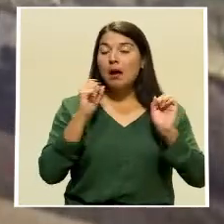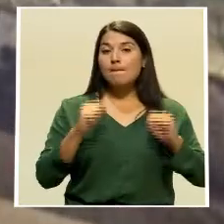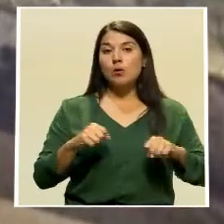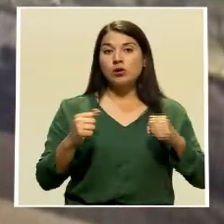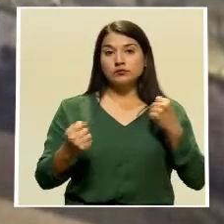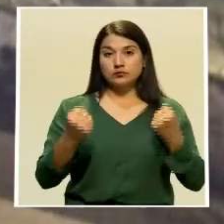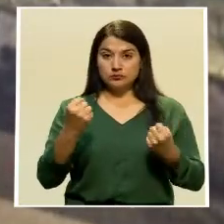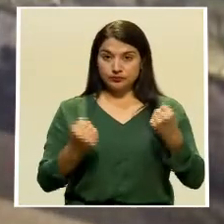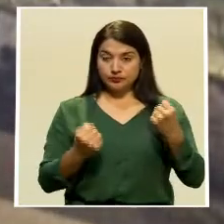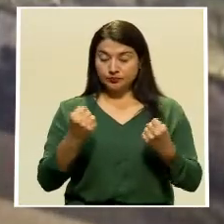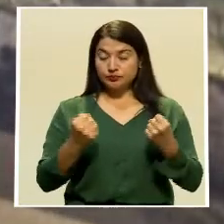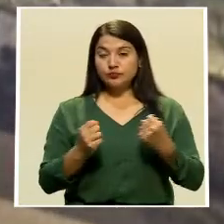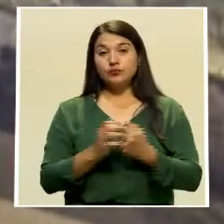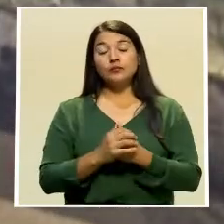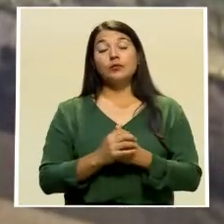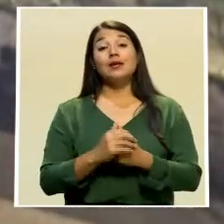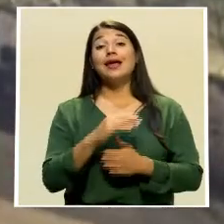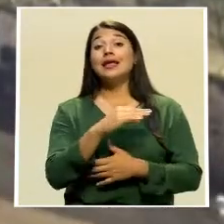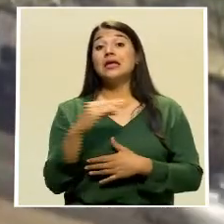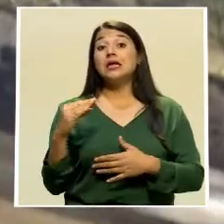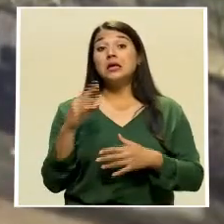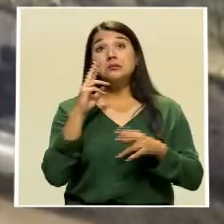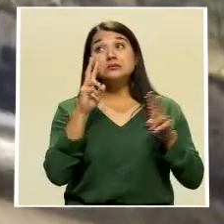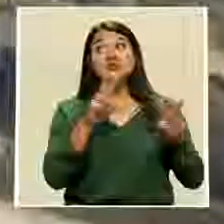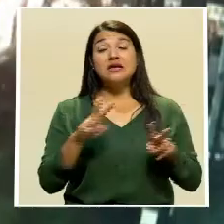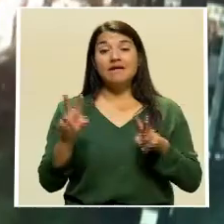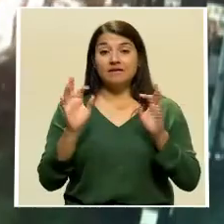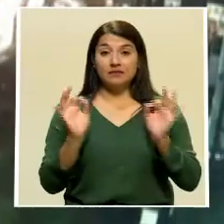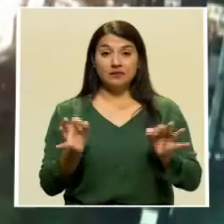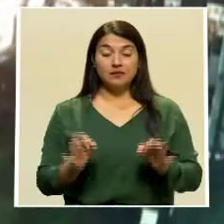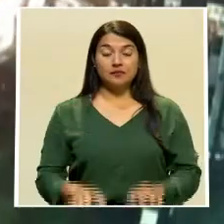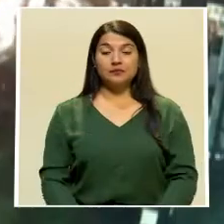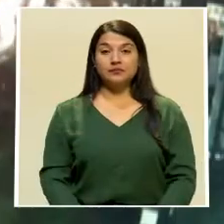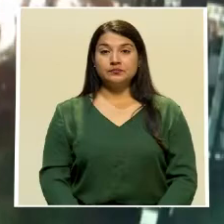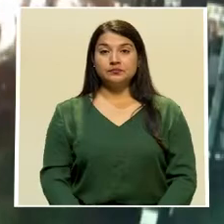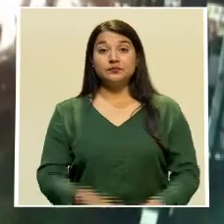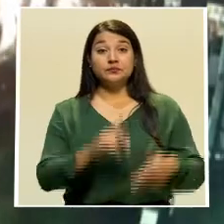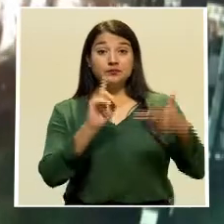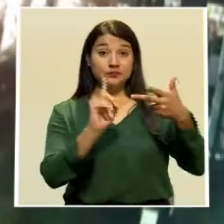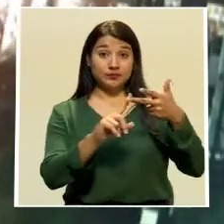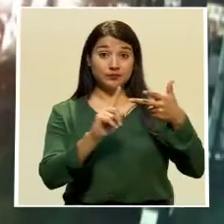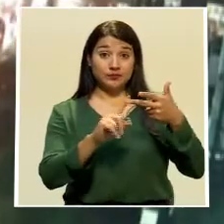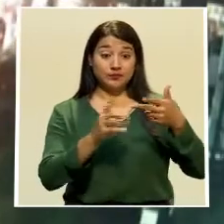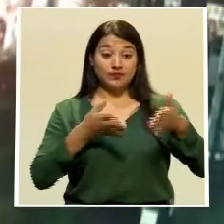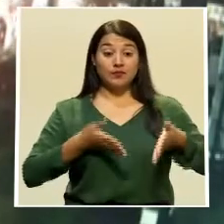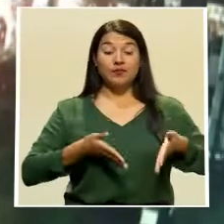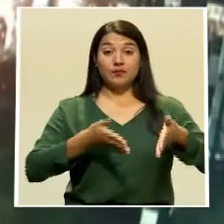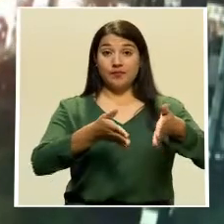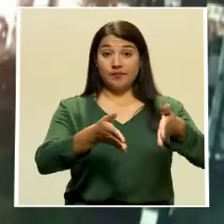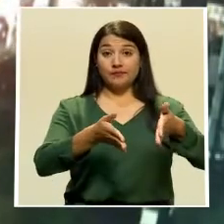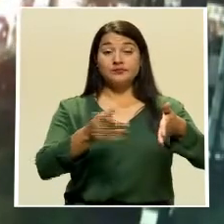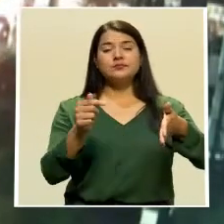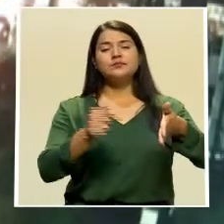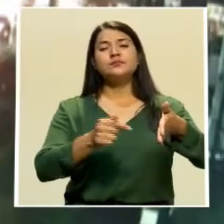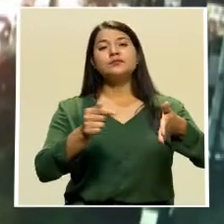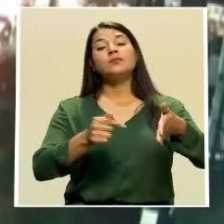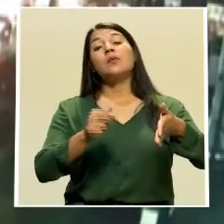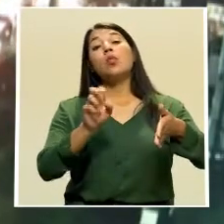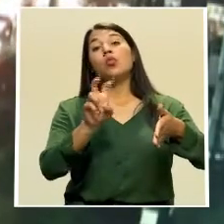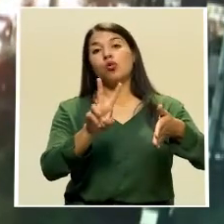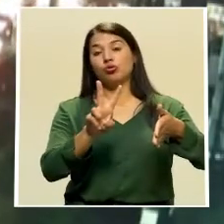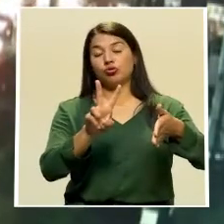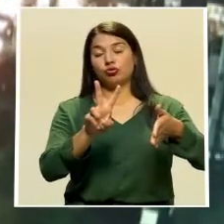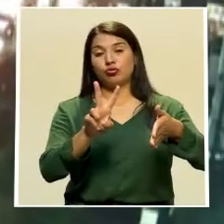transitar y hay muy buena visibilidad. Nos movemos ahora hacia la Ruta